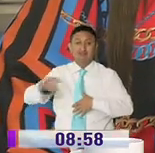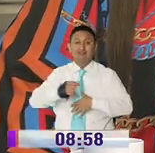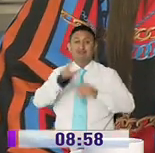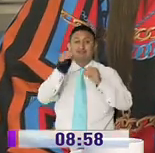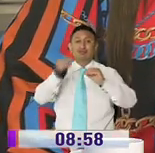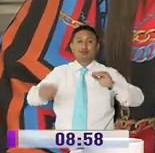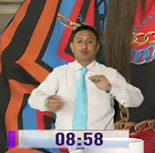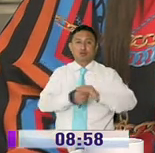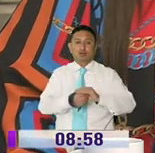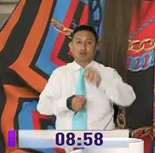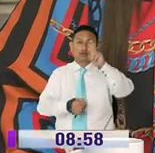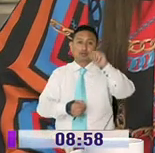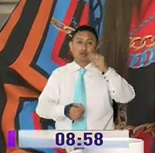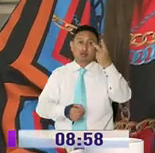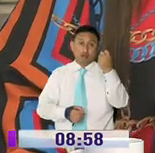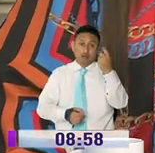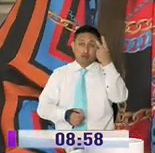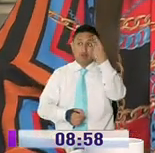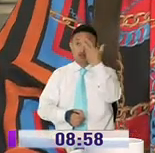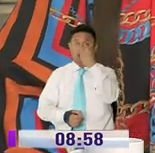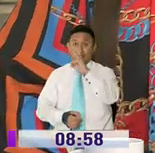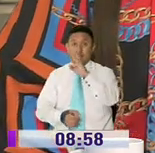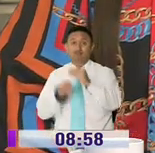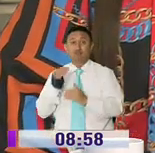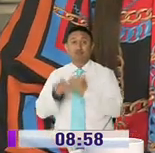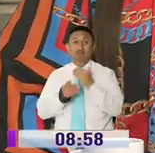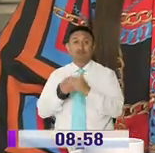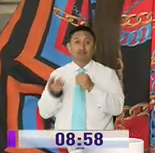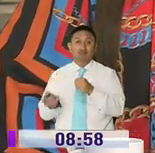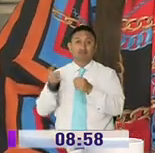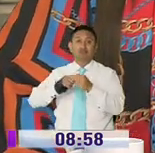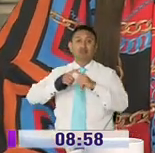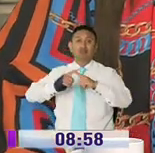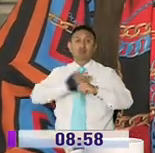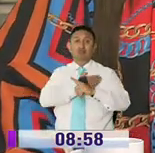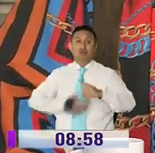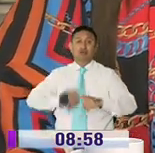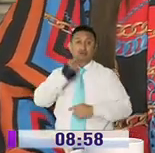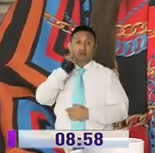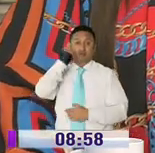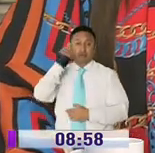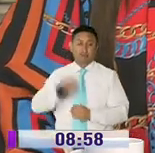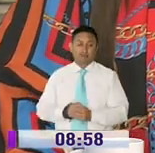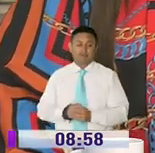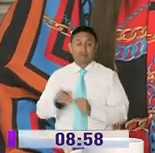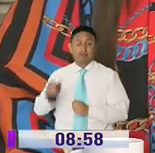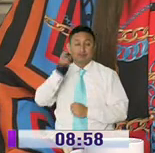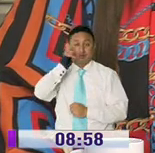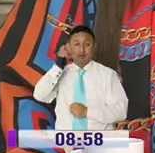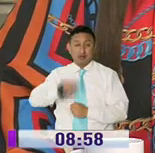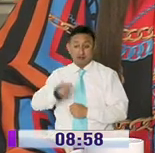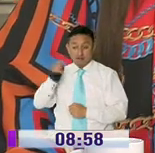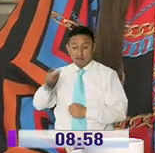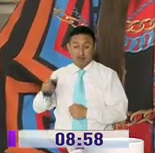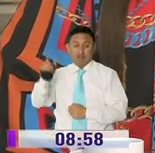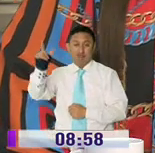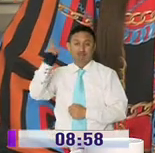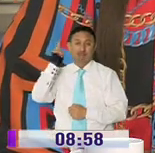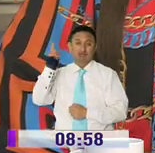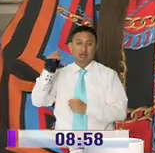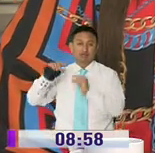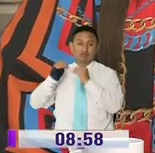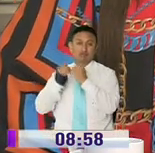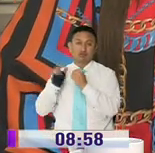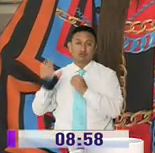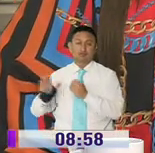Sobornos 2012-2016. En el proceso está involucrado el expresidente Rafael Correa, a quien la fiscalía lo acusa de ser la